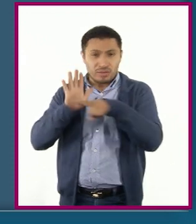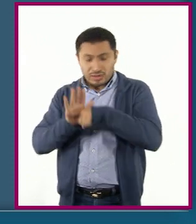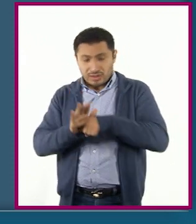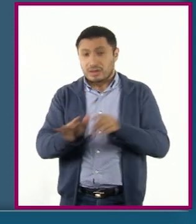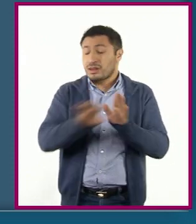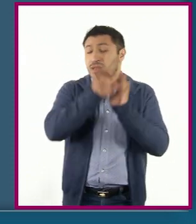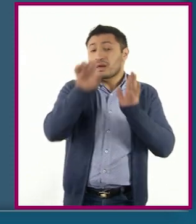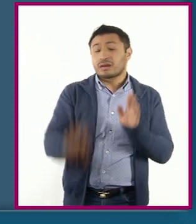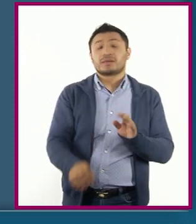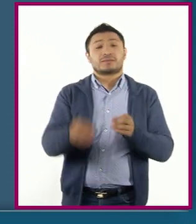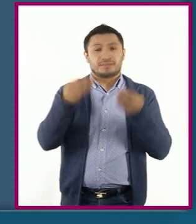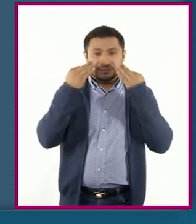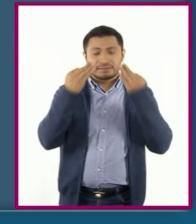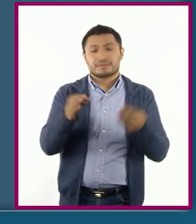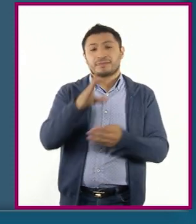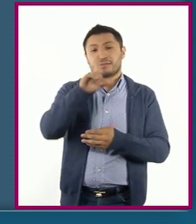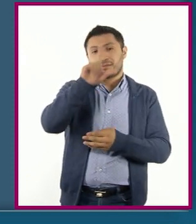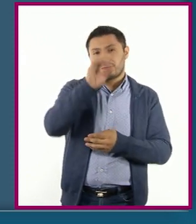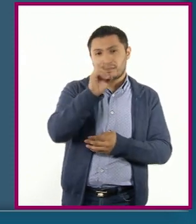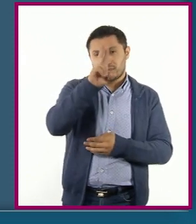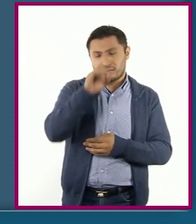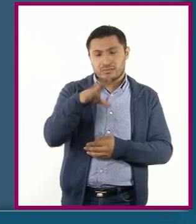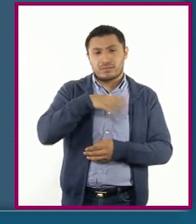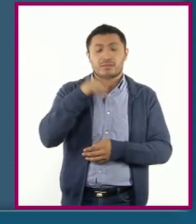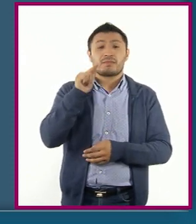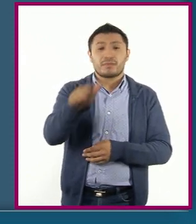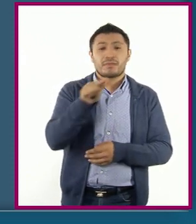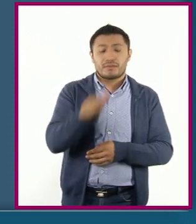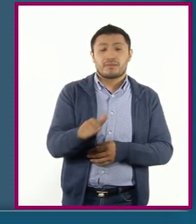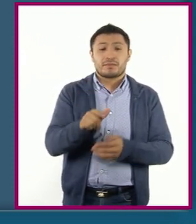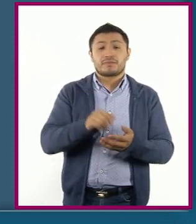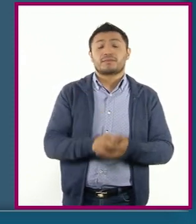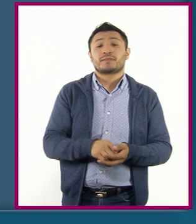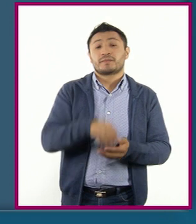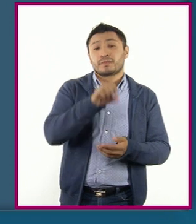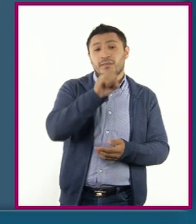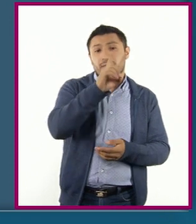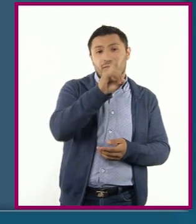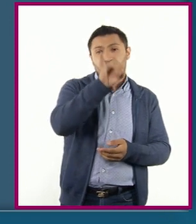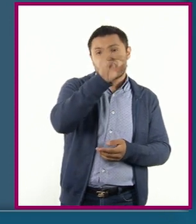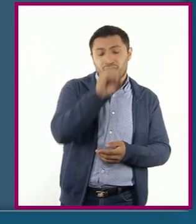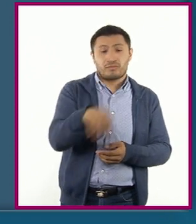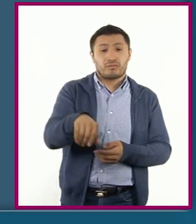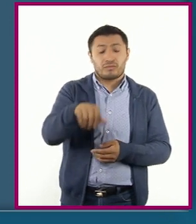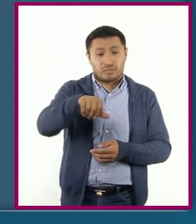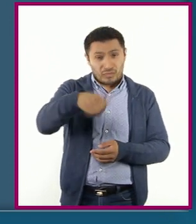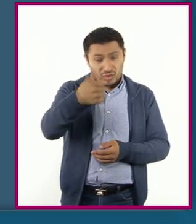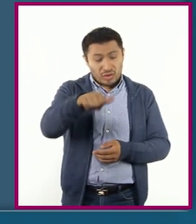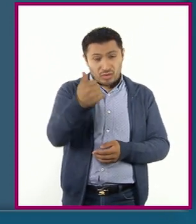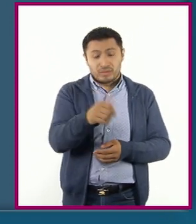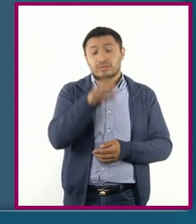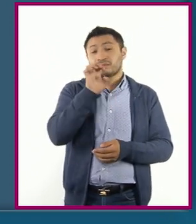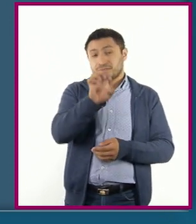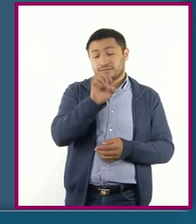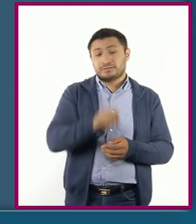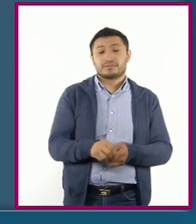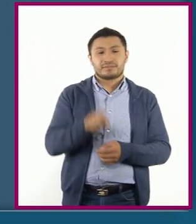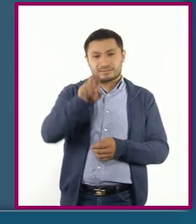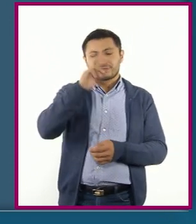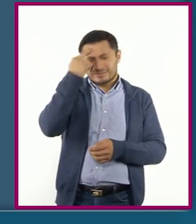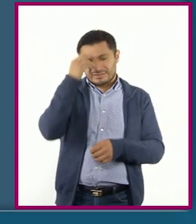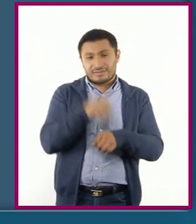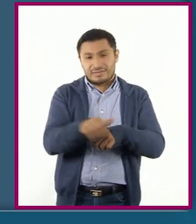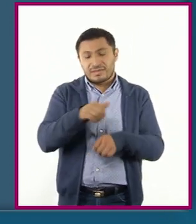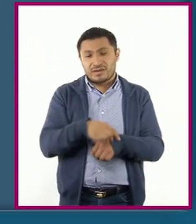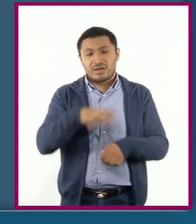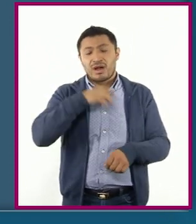este ejemplo, observamos que el cloro tiene 17 electrones y el sodio 11 electrones. Recuerden que el número atómico